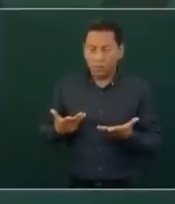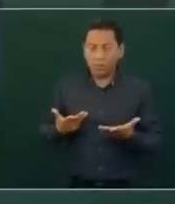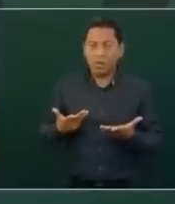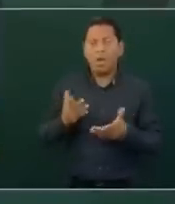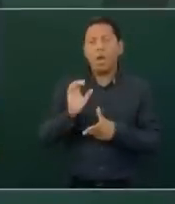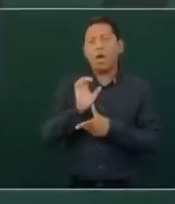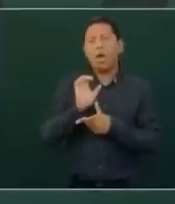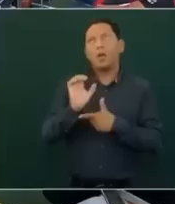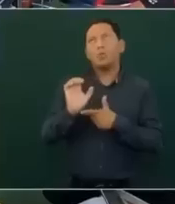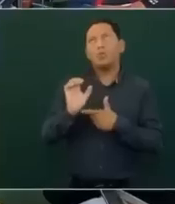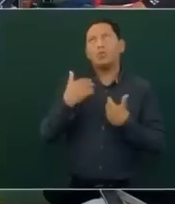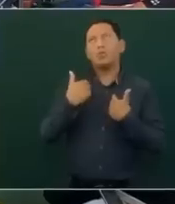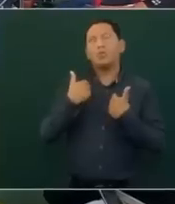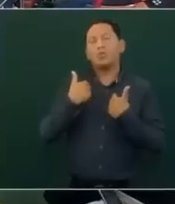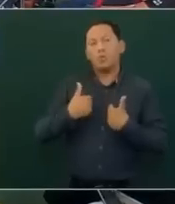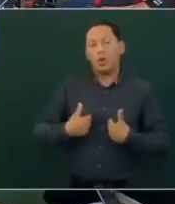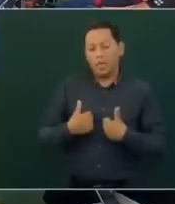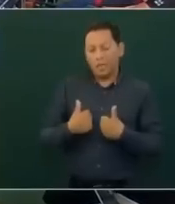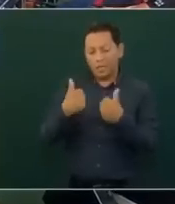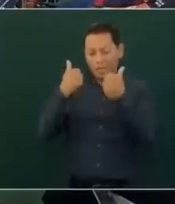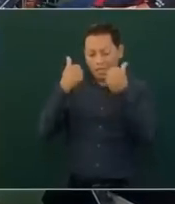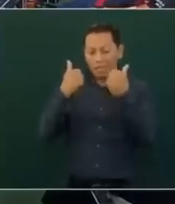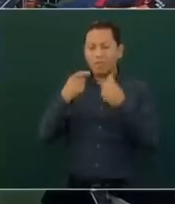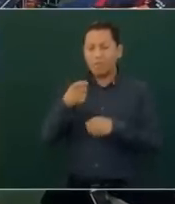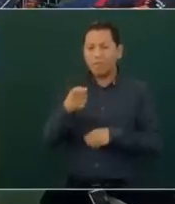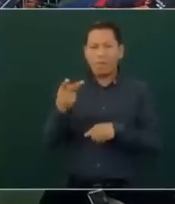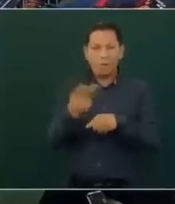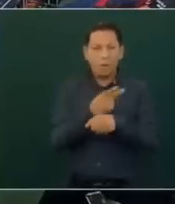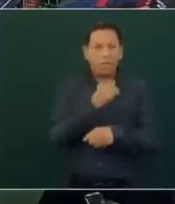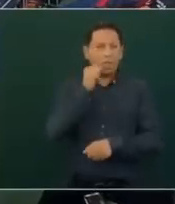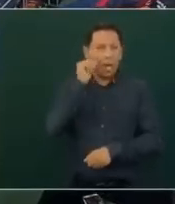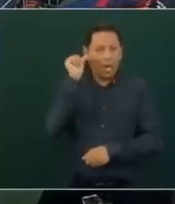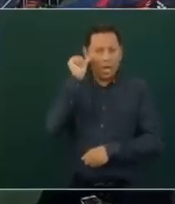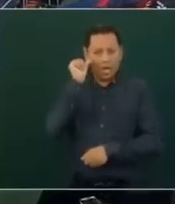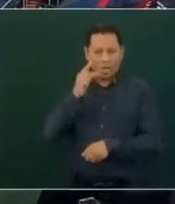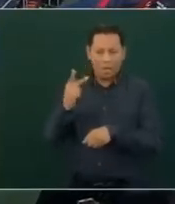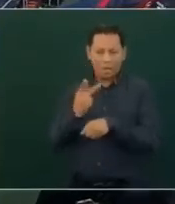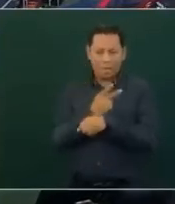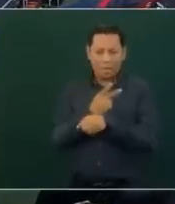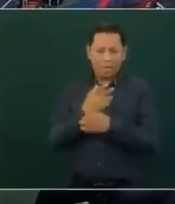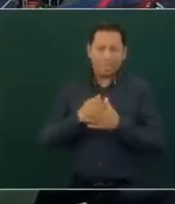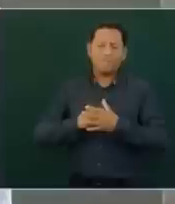yo interpreto esto más que nada como